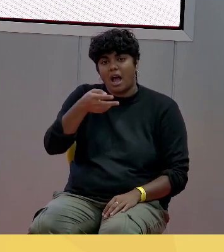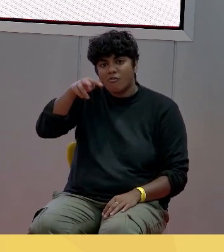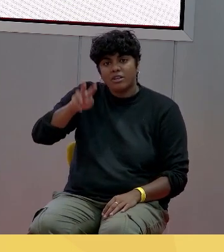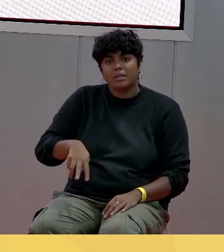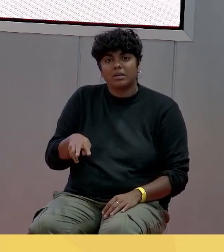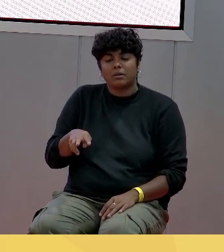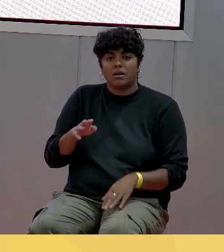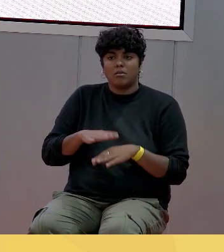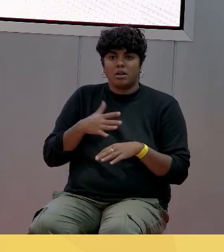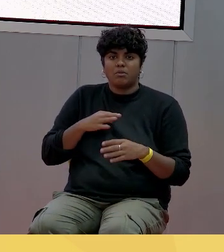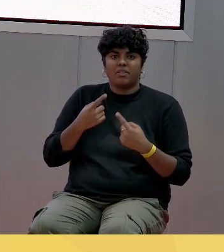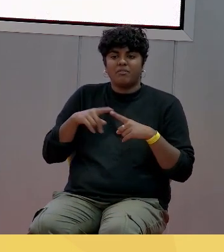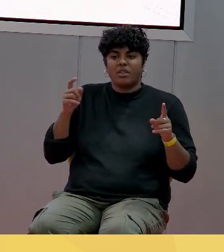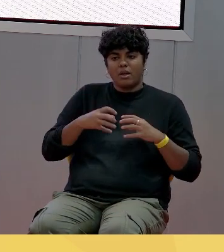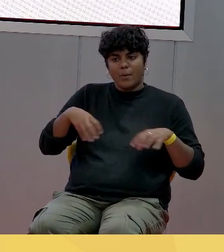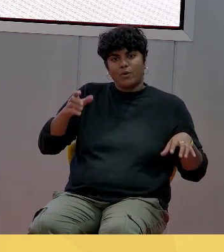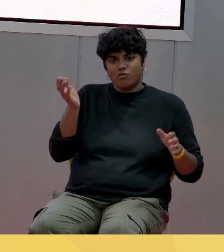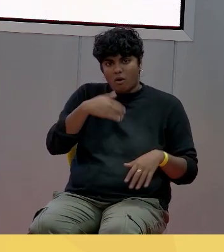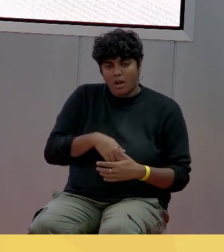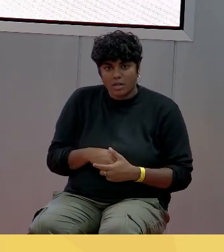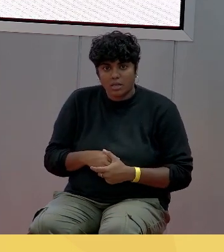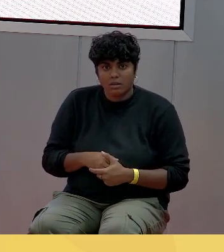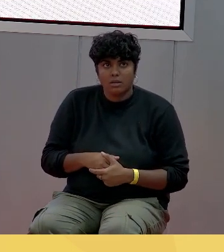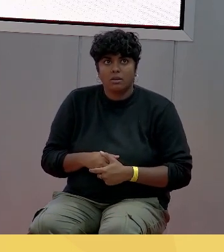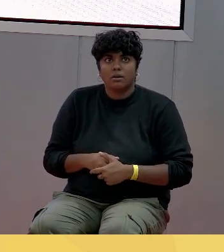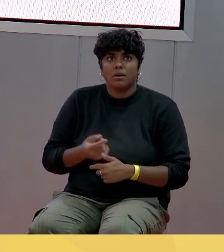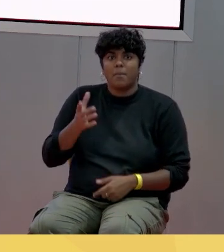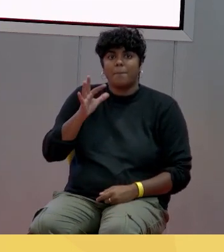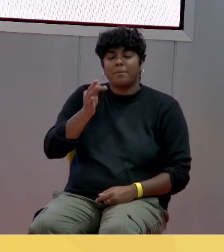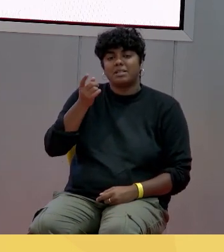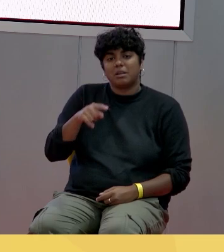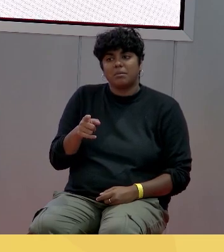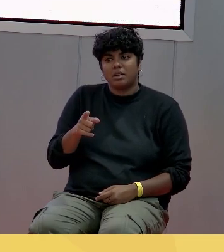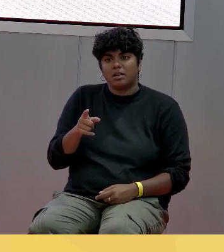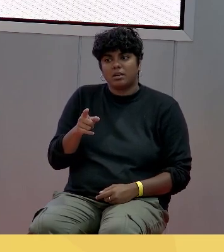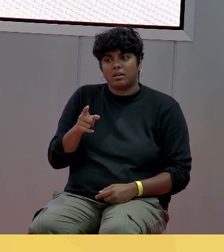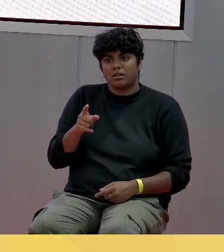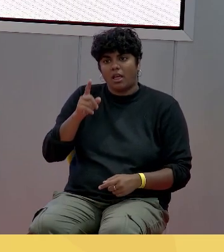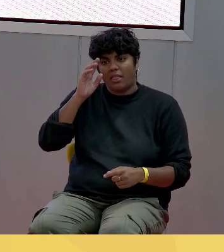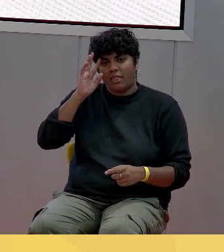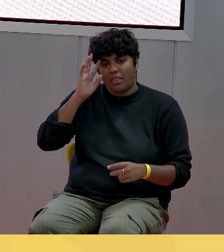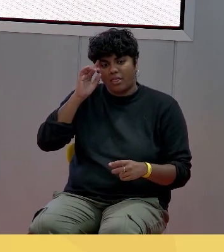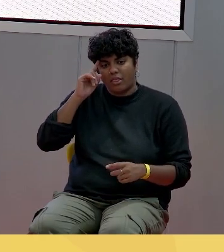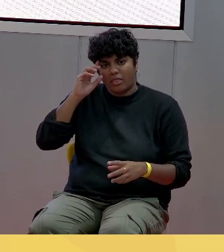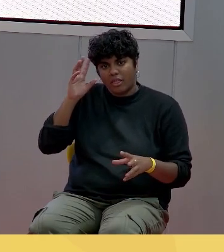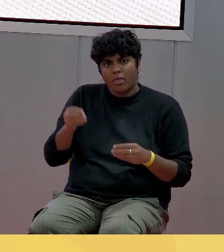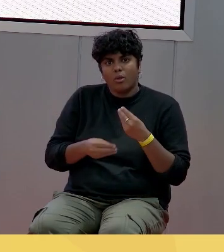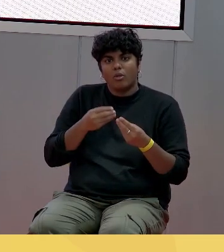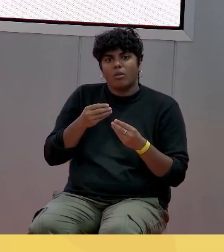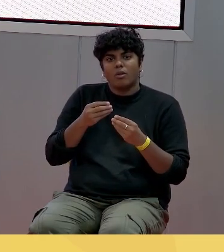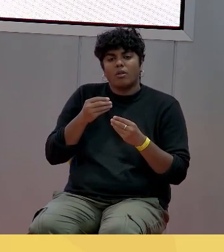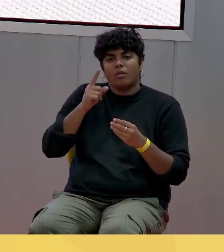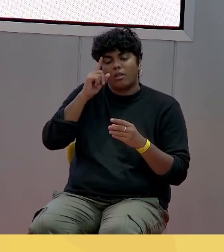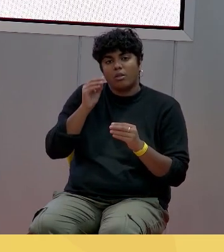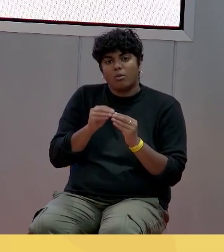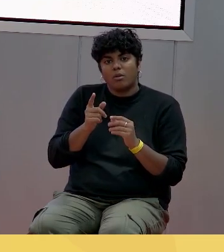ninguna disidencia. Y además para permitir la inferencia de las organizaciones activistas, como Mermaid. Todo esto no